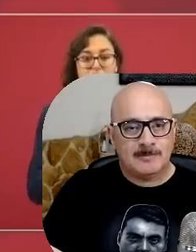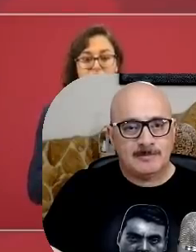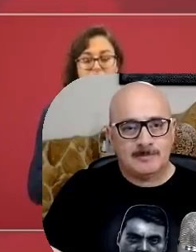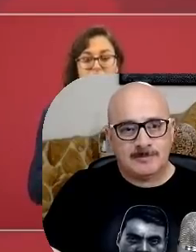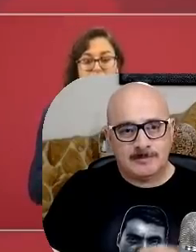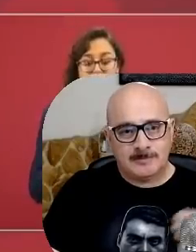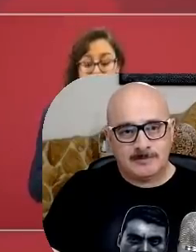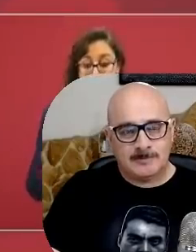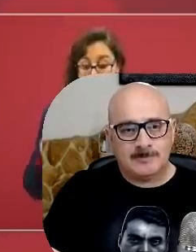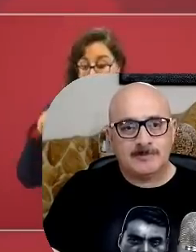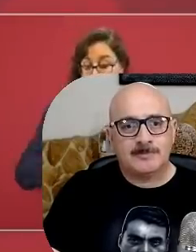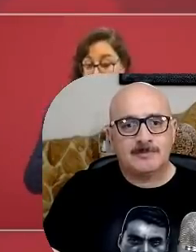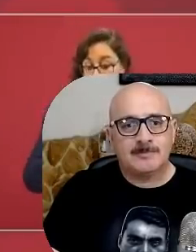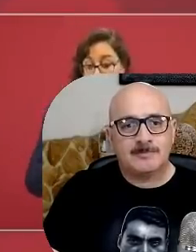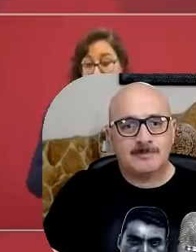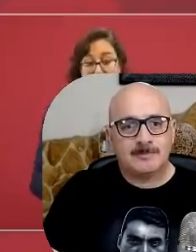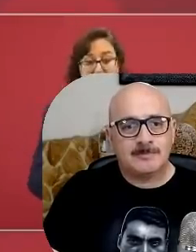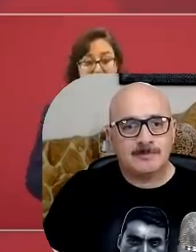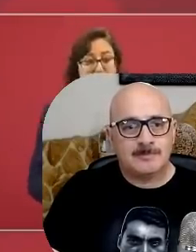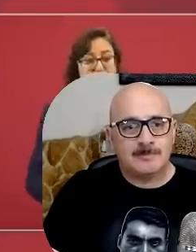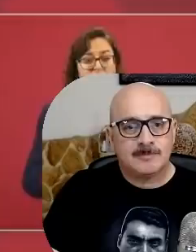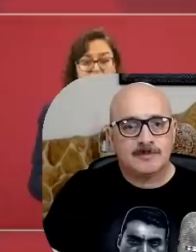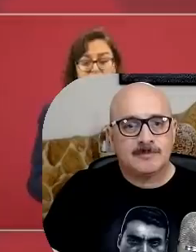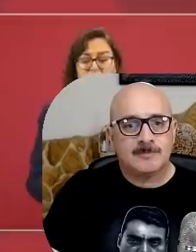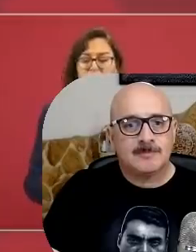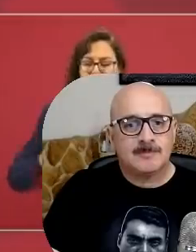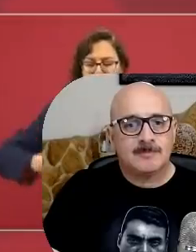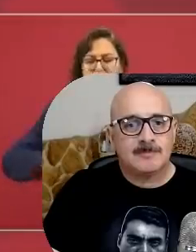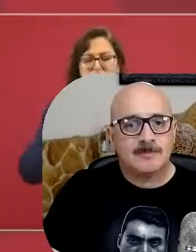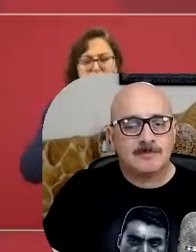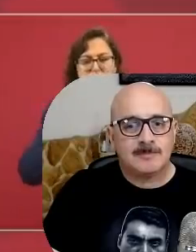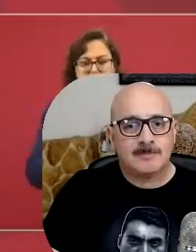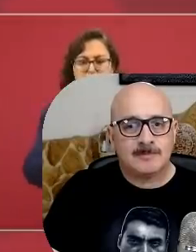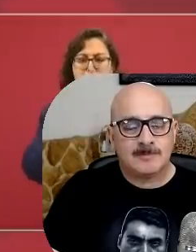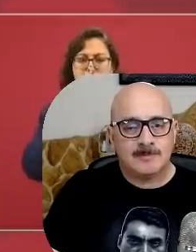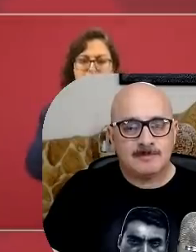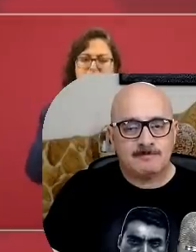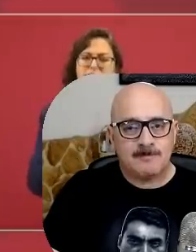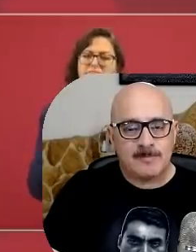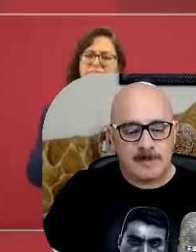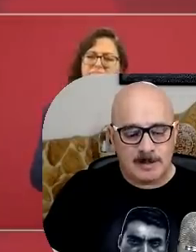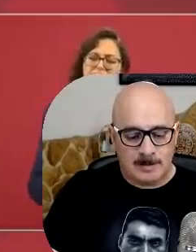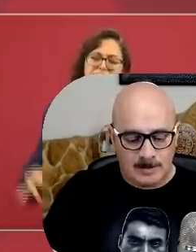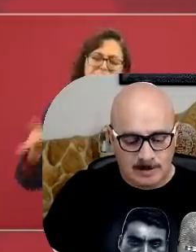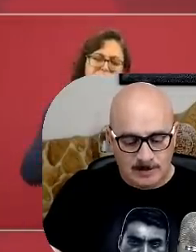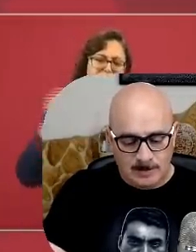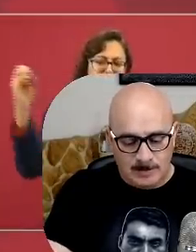réplica diaria con las conferencias.